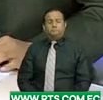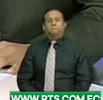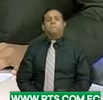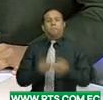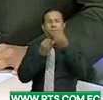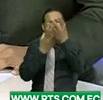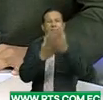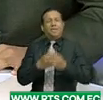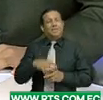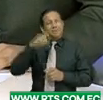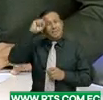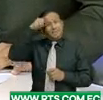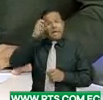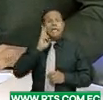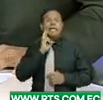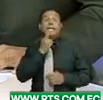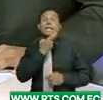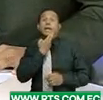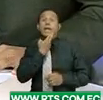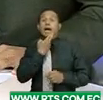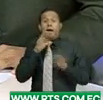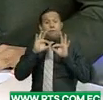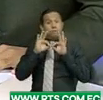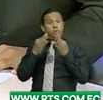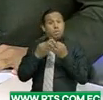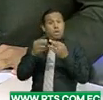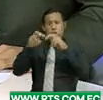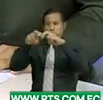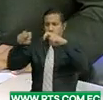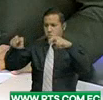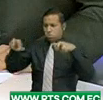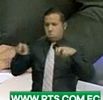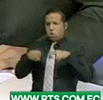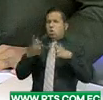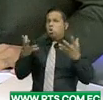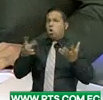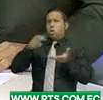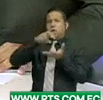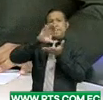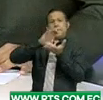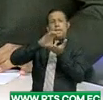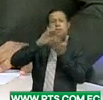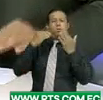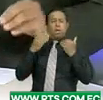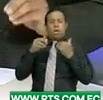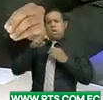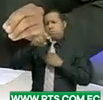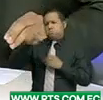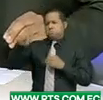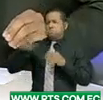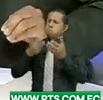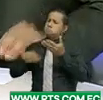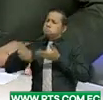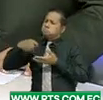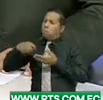asaltaron a una familia que se encontraba en un comedor ubicado en el centro de Guayaquil. Este no sería el único robo en la zona, por lo que